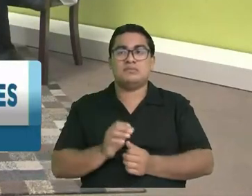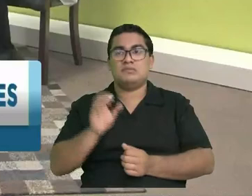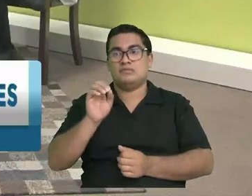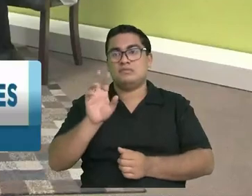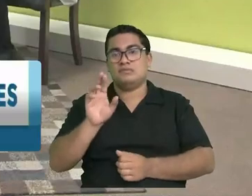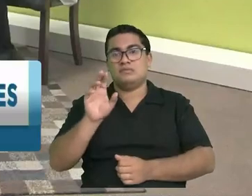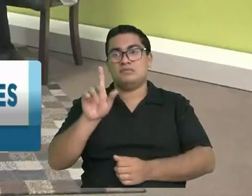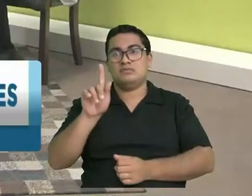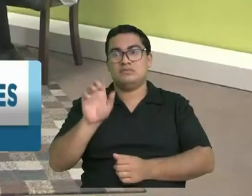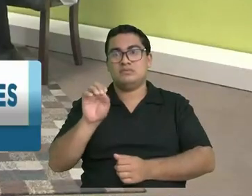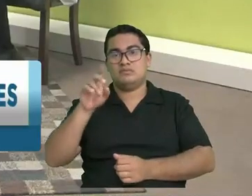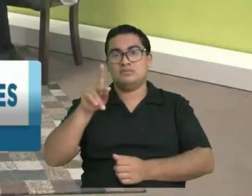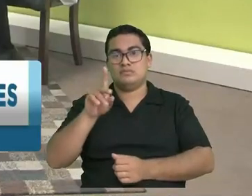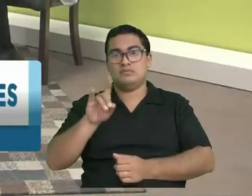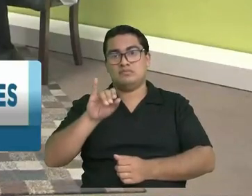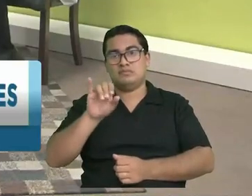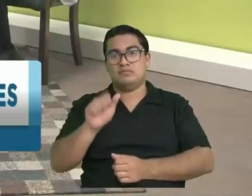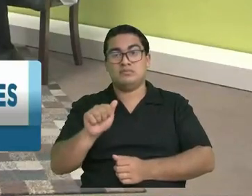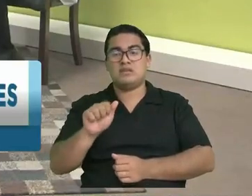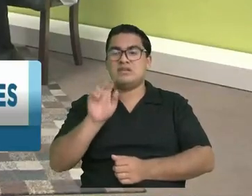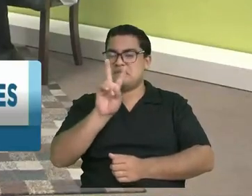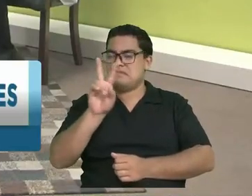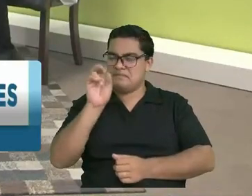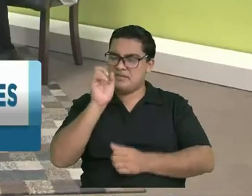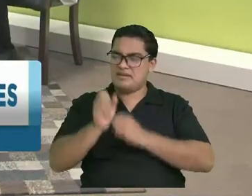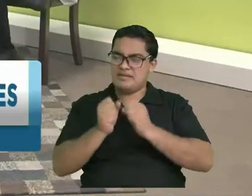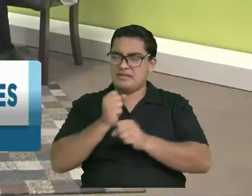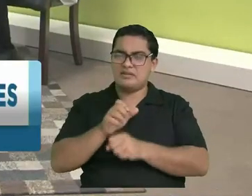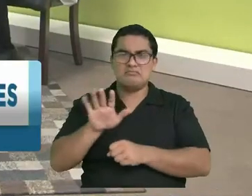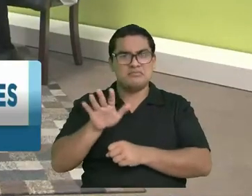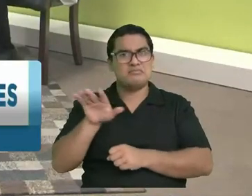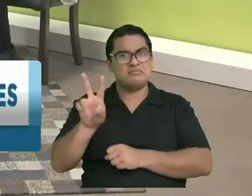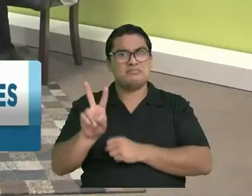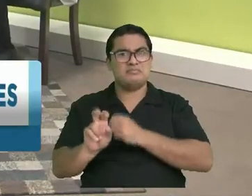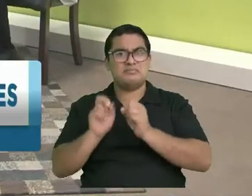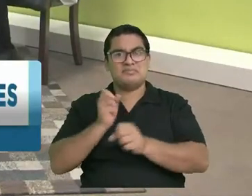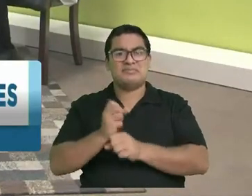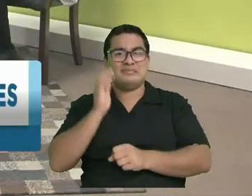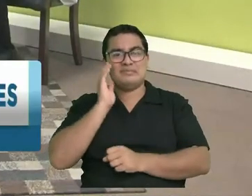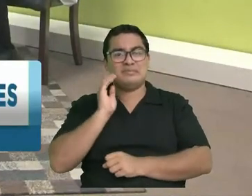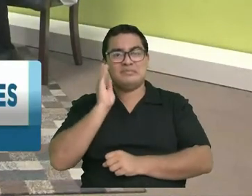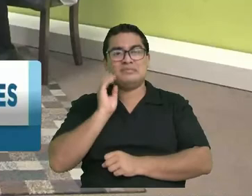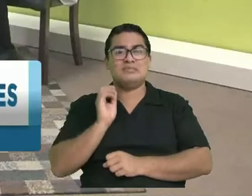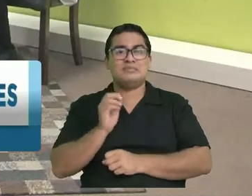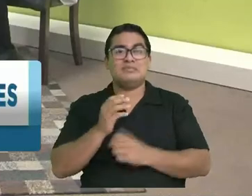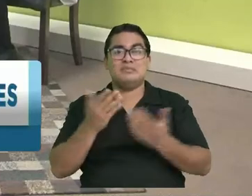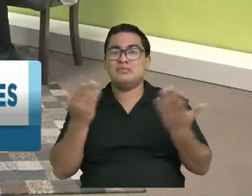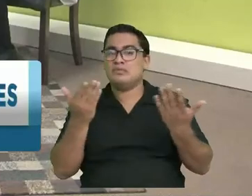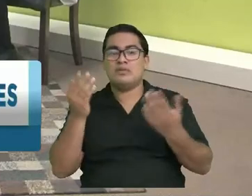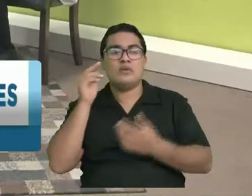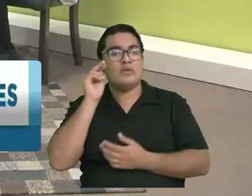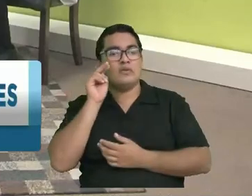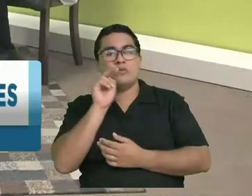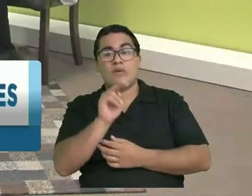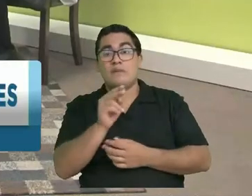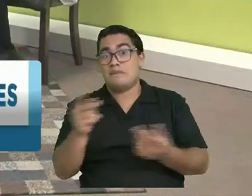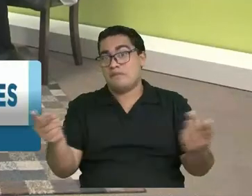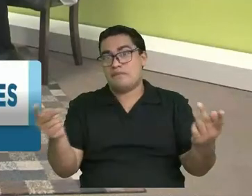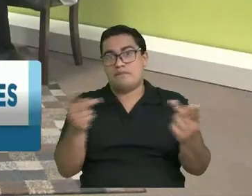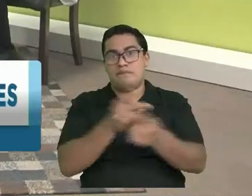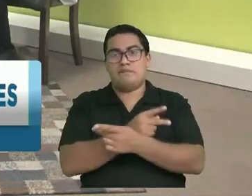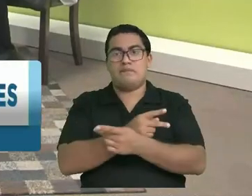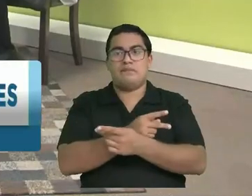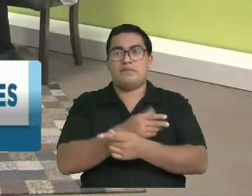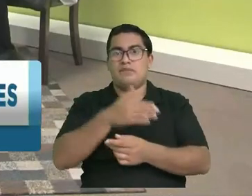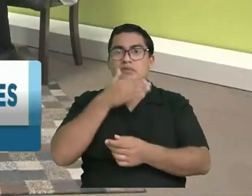ortopedista? Como 20 años más o menos. En su experiencia, en su larga experiencia, ¿ha visto daño grave o